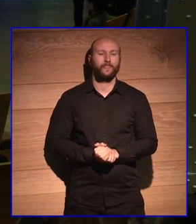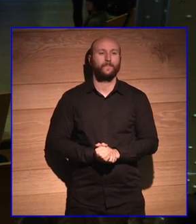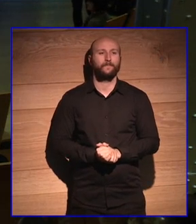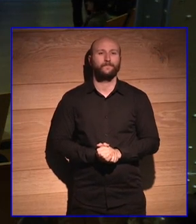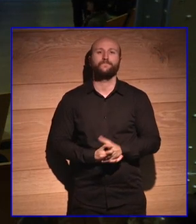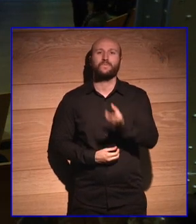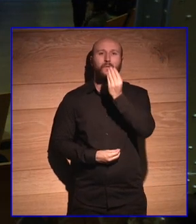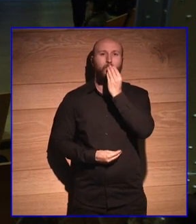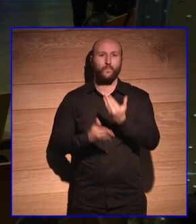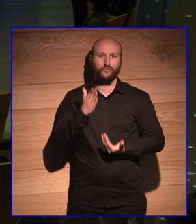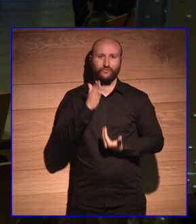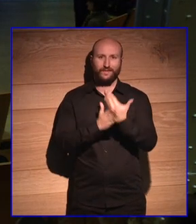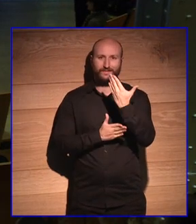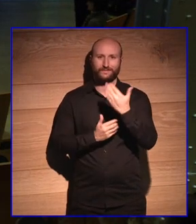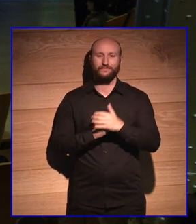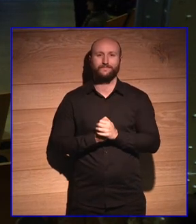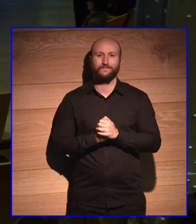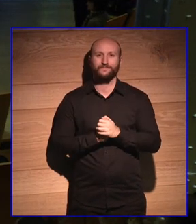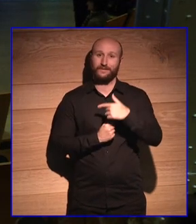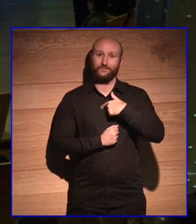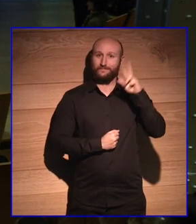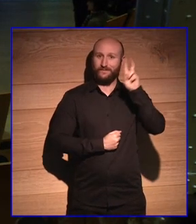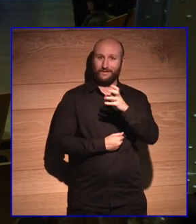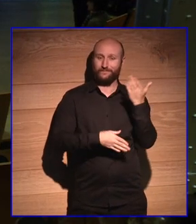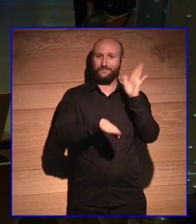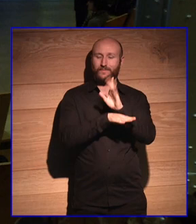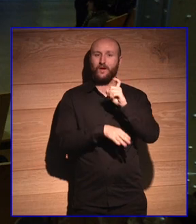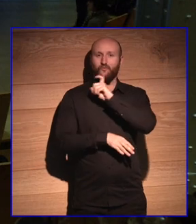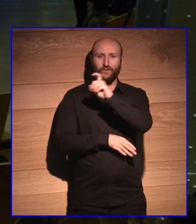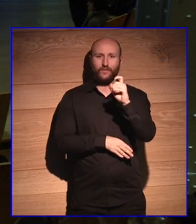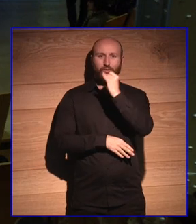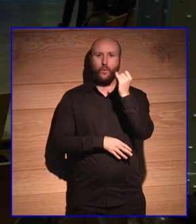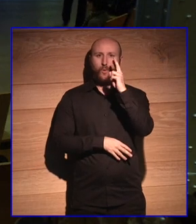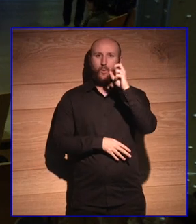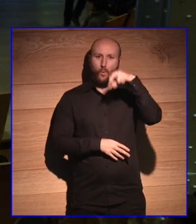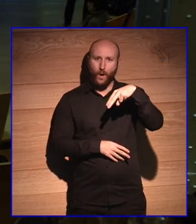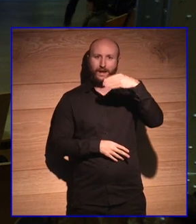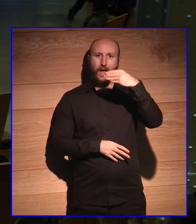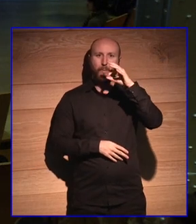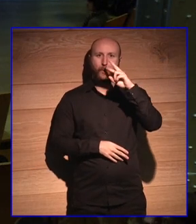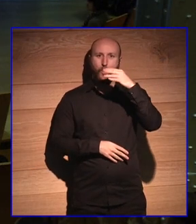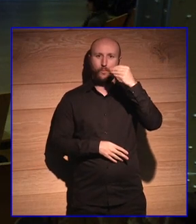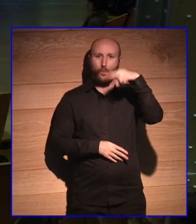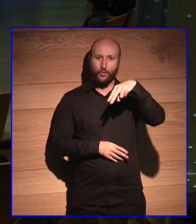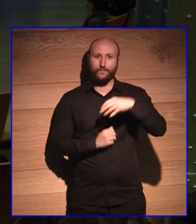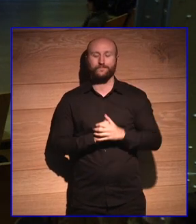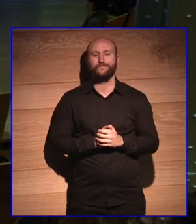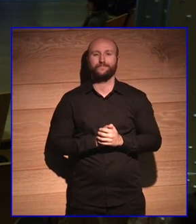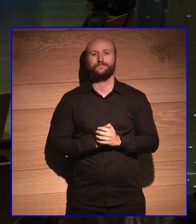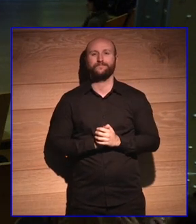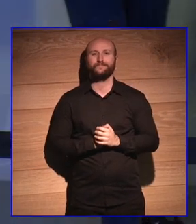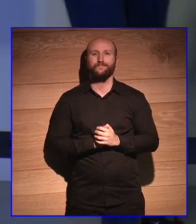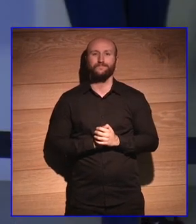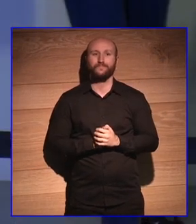buenos días pues yo vengo en representación de la fundación don juan de borbón y quería simplemente comentar que